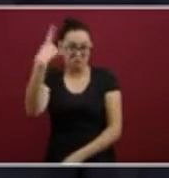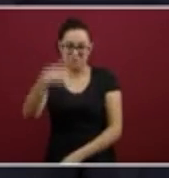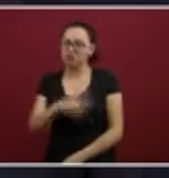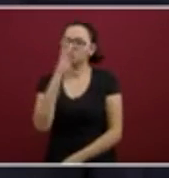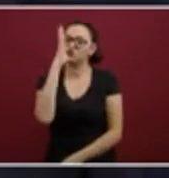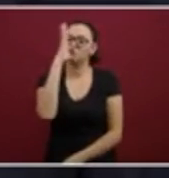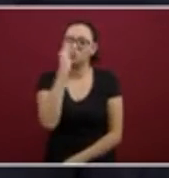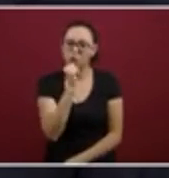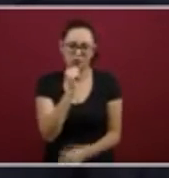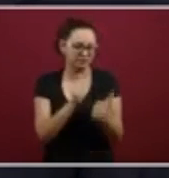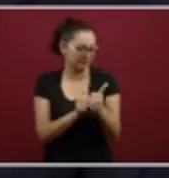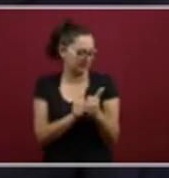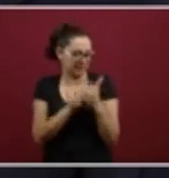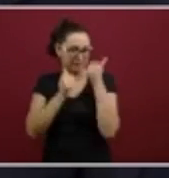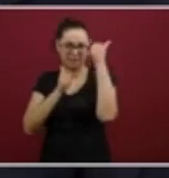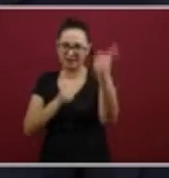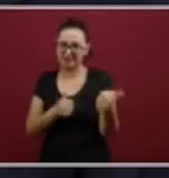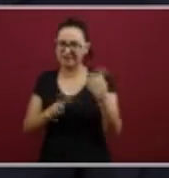No es como antes,